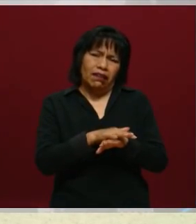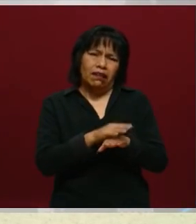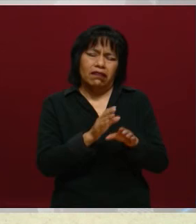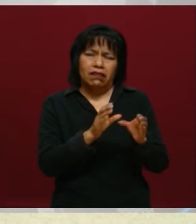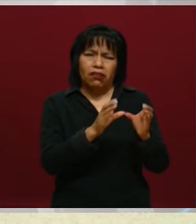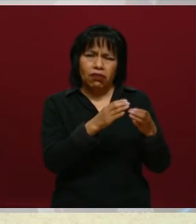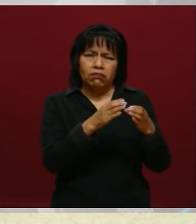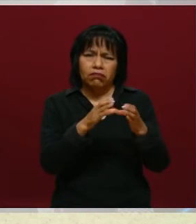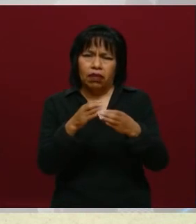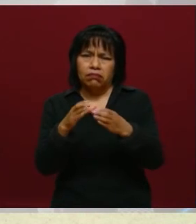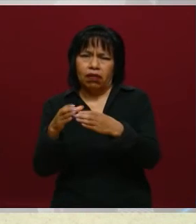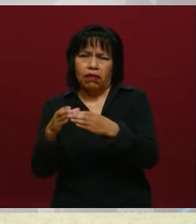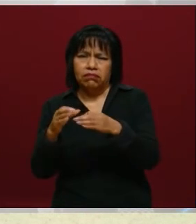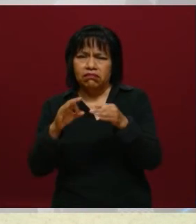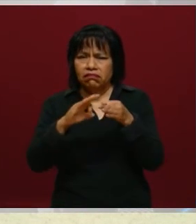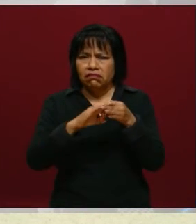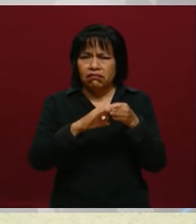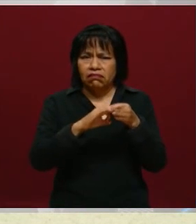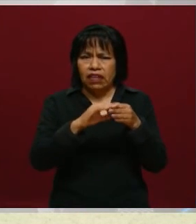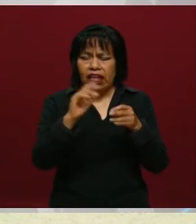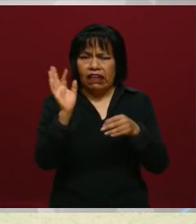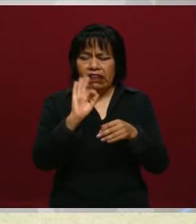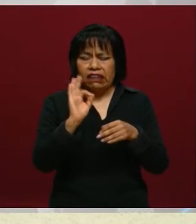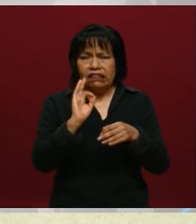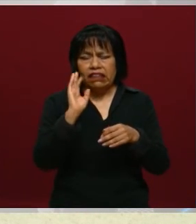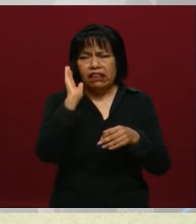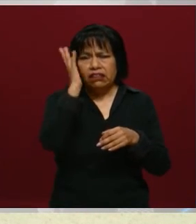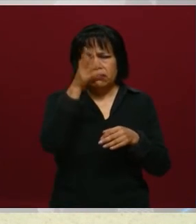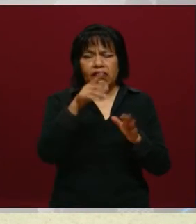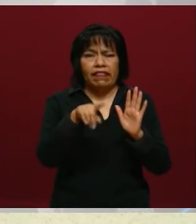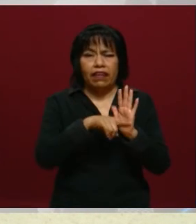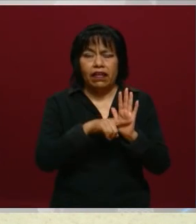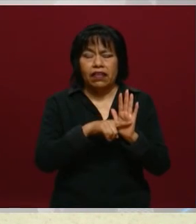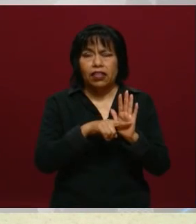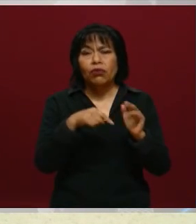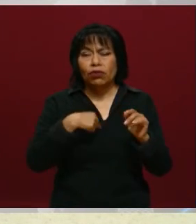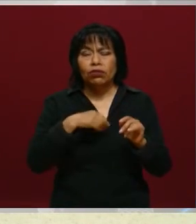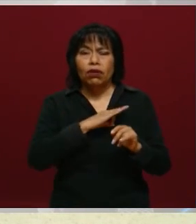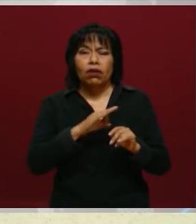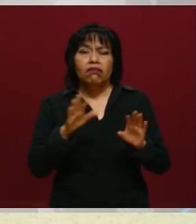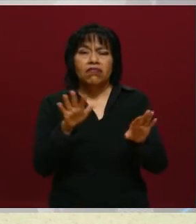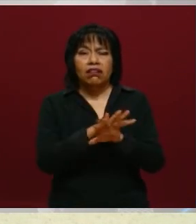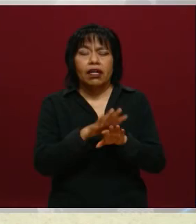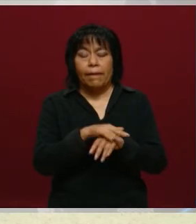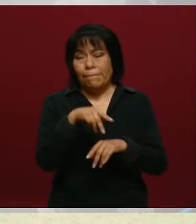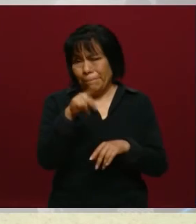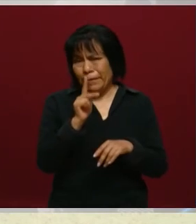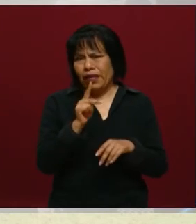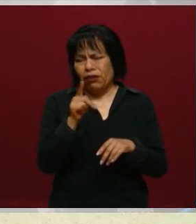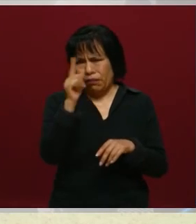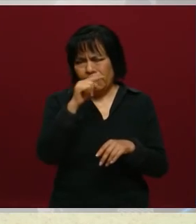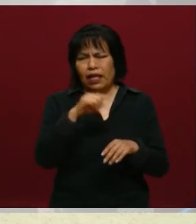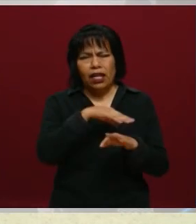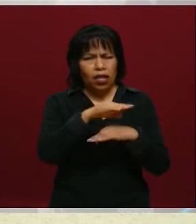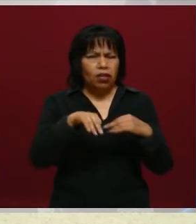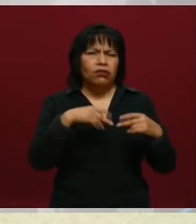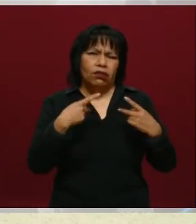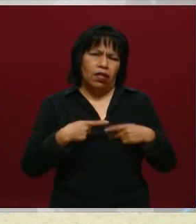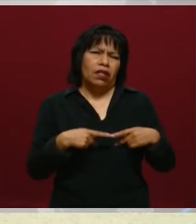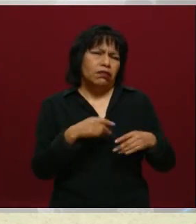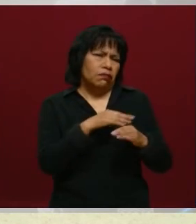aquello que pudiera traer una consecuencia negativa para mí en primer lugar pero en segundo lugar para mis cercanos